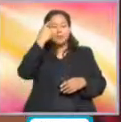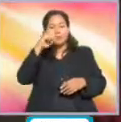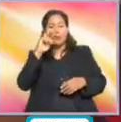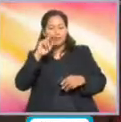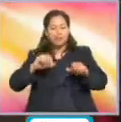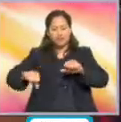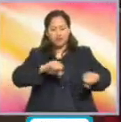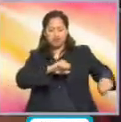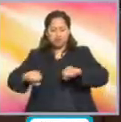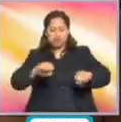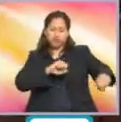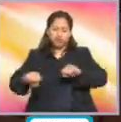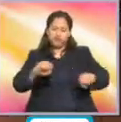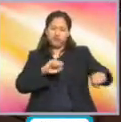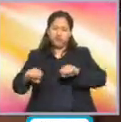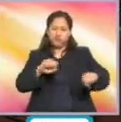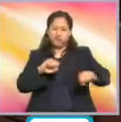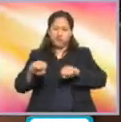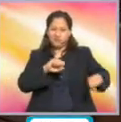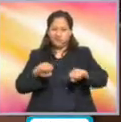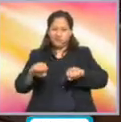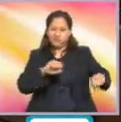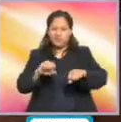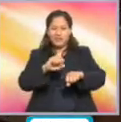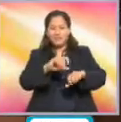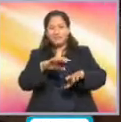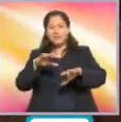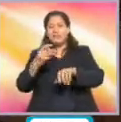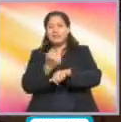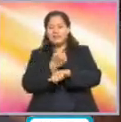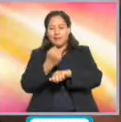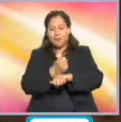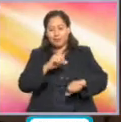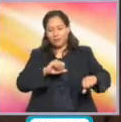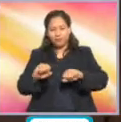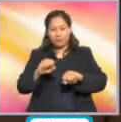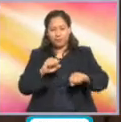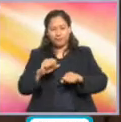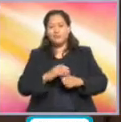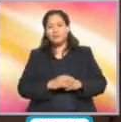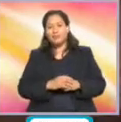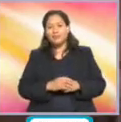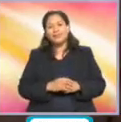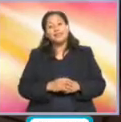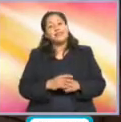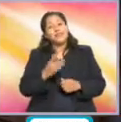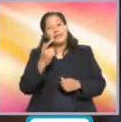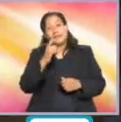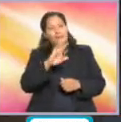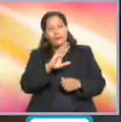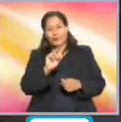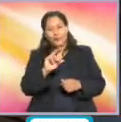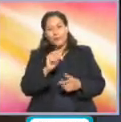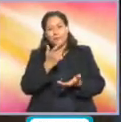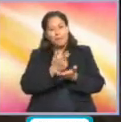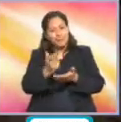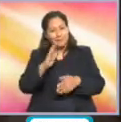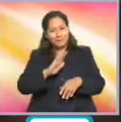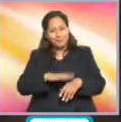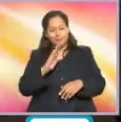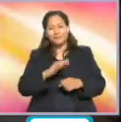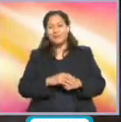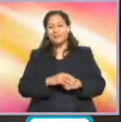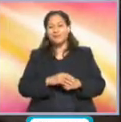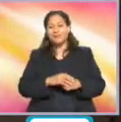vea cómo brilla la punta del zapato. No le haga tanto que me va a cobrar más. Se va a